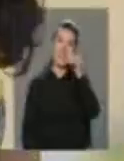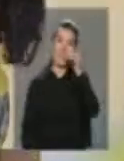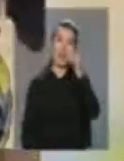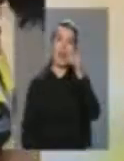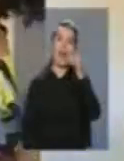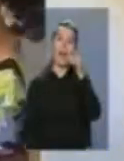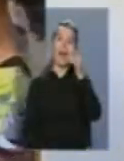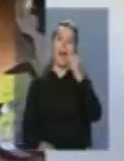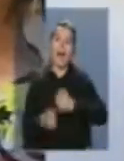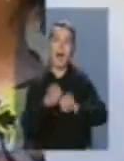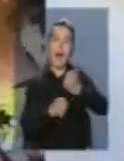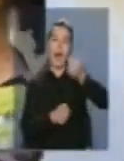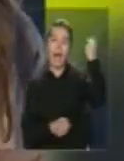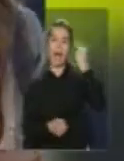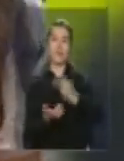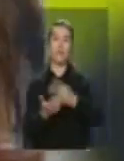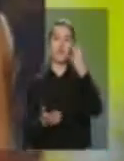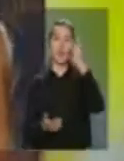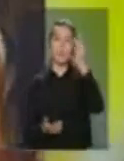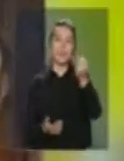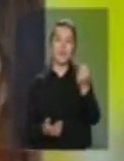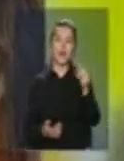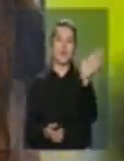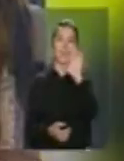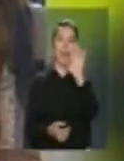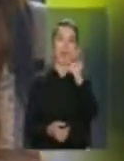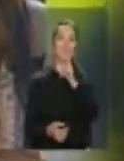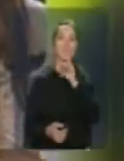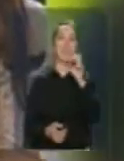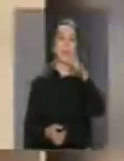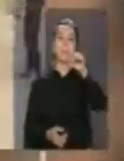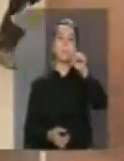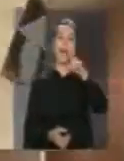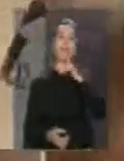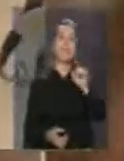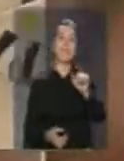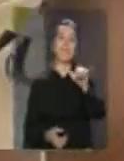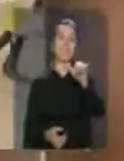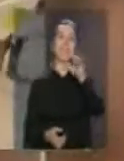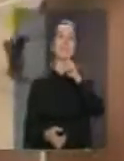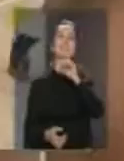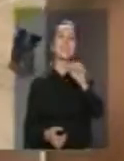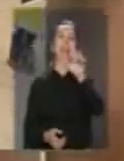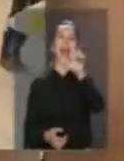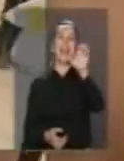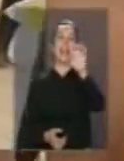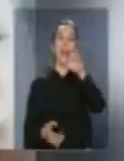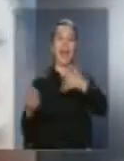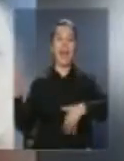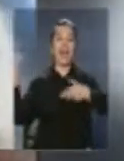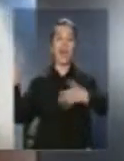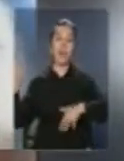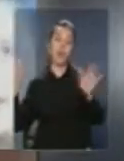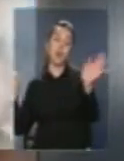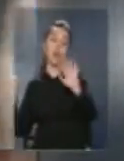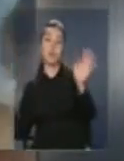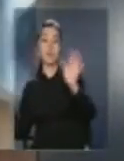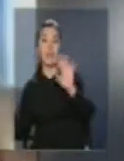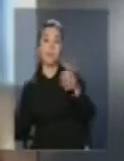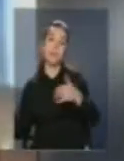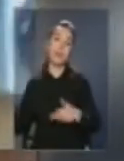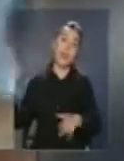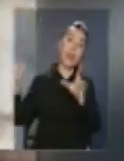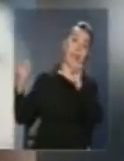año 2012 con el fenómeno de Adiós tía Pati, adiós tía Lela. Incluso su protagonista saltó a la fama. Adiós